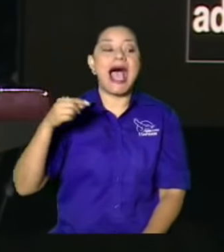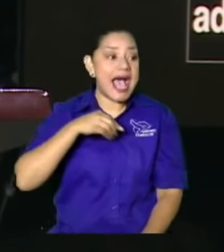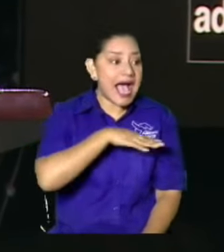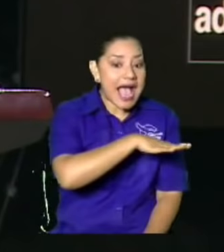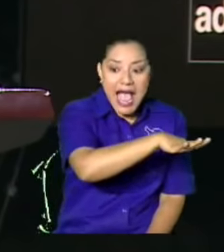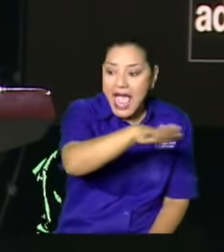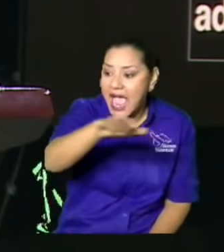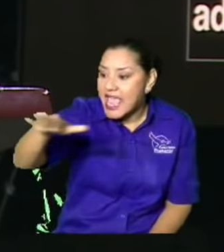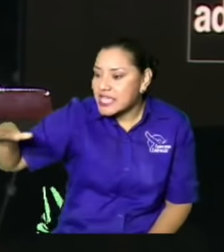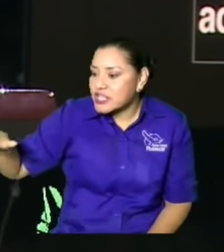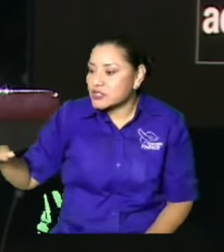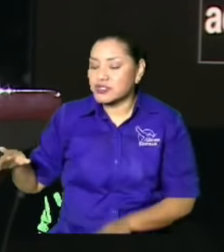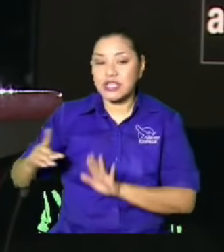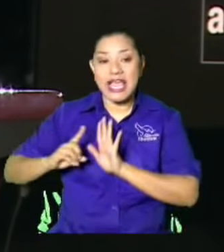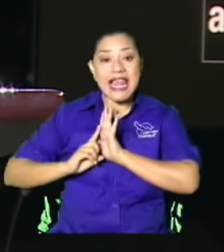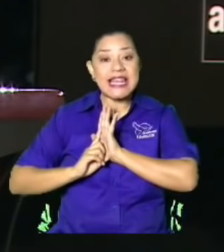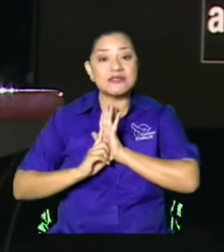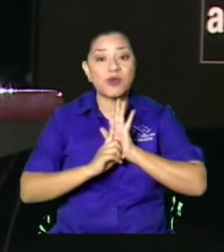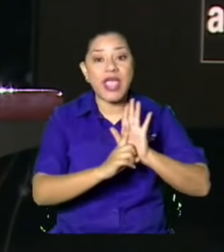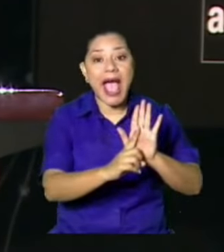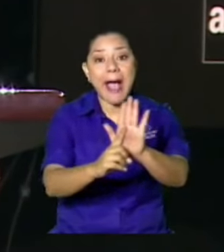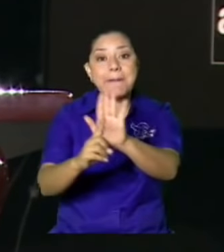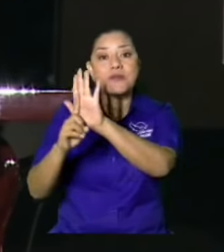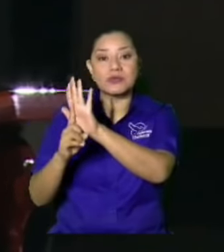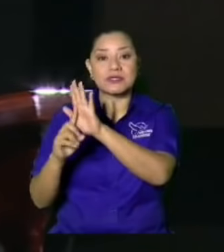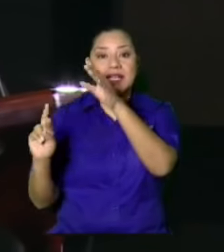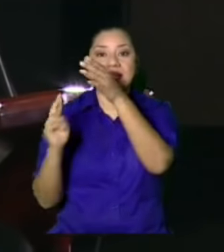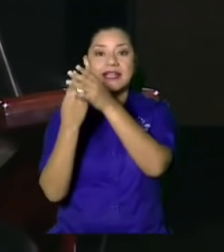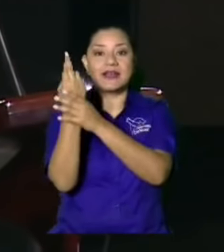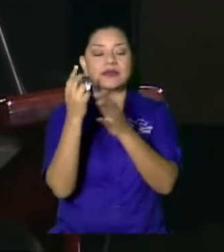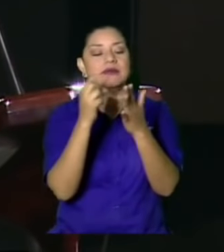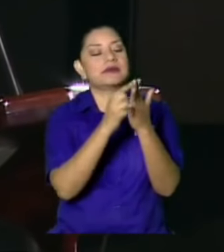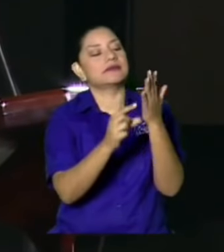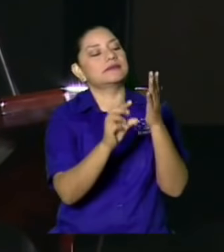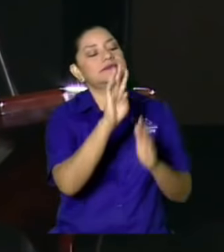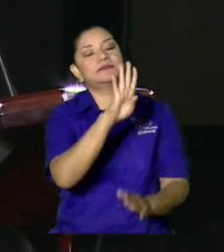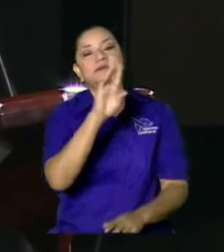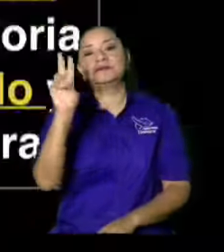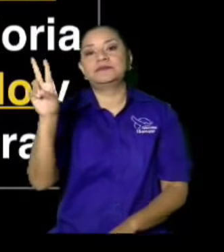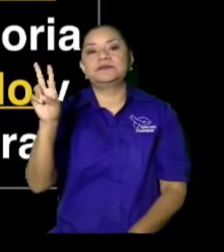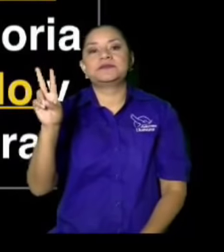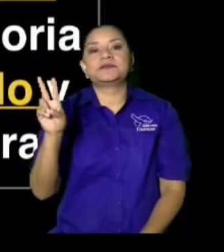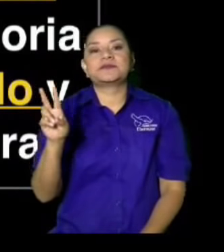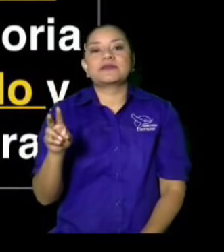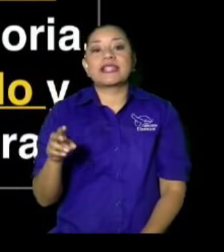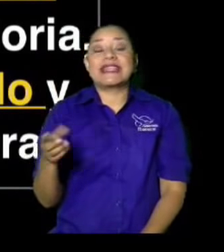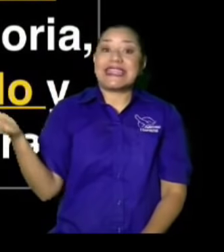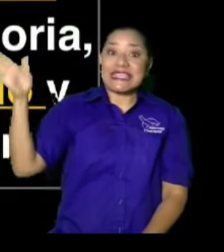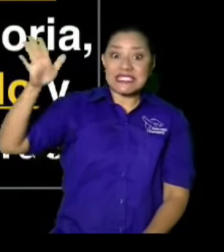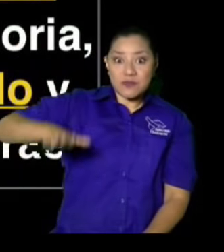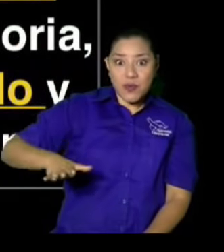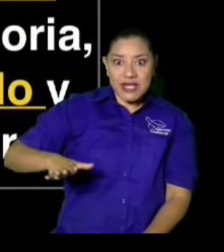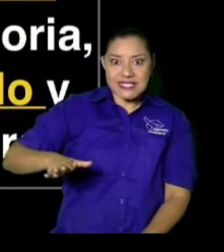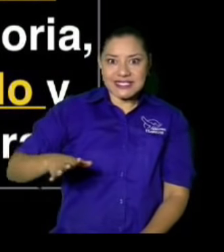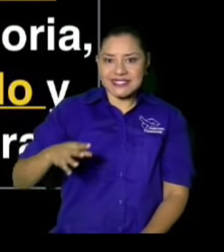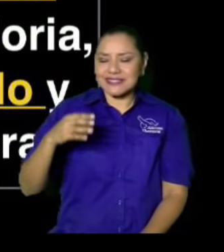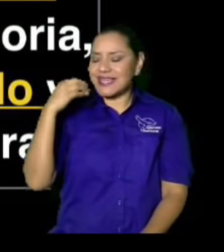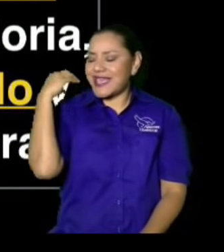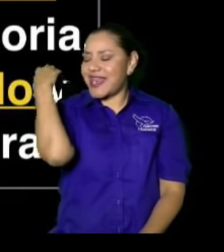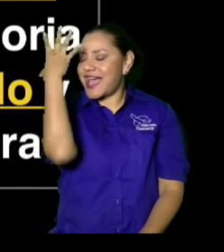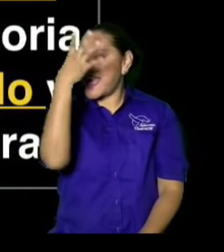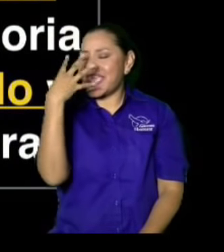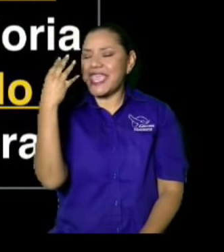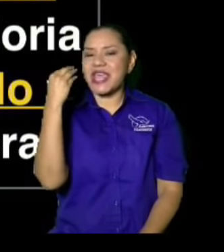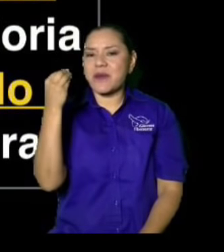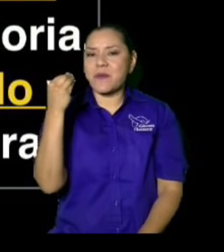el renuevo. Le da gloria a Dios. Luego en el 4:2 dice: aquel día el renuevo del Señor será hermoso, lleno de gloria, y fruto